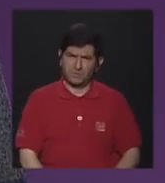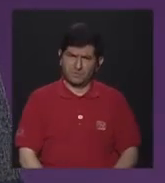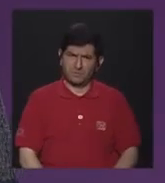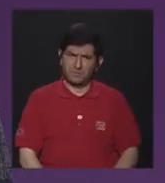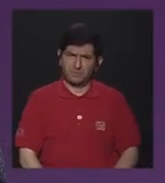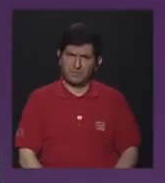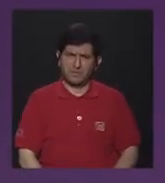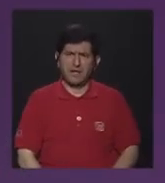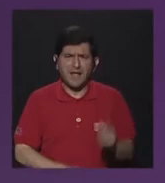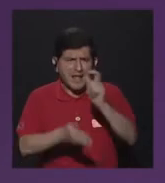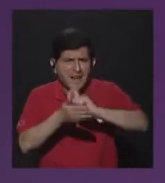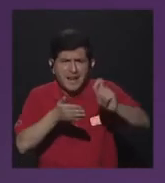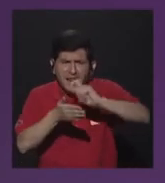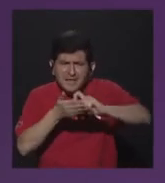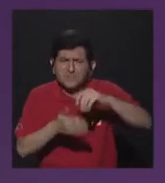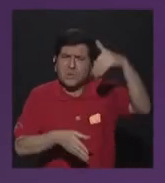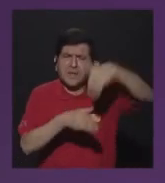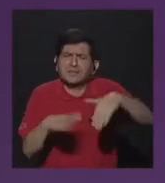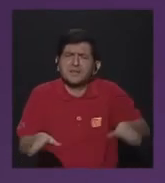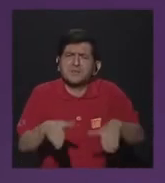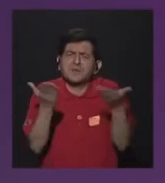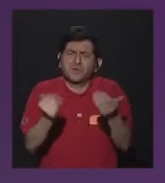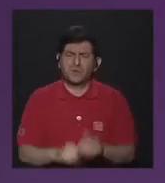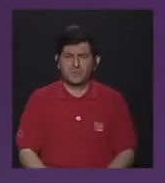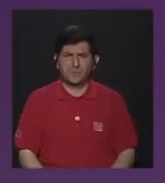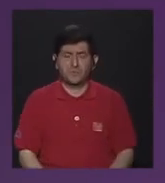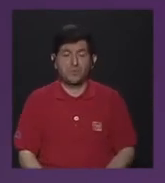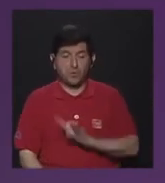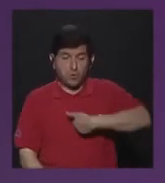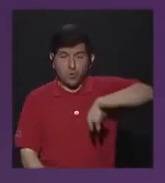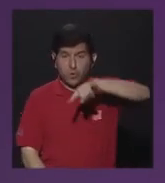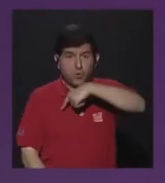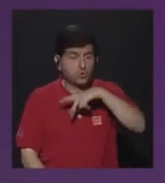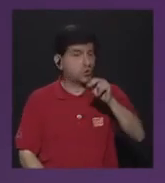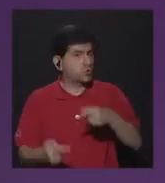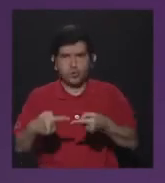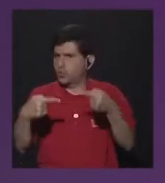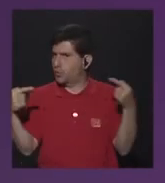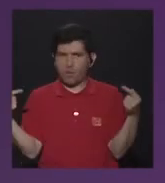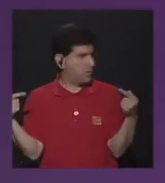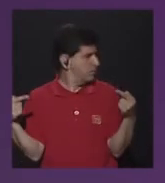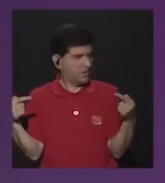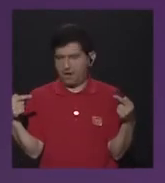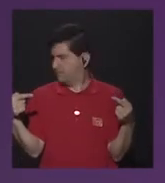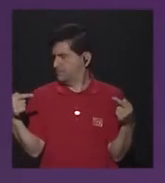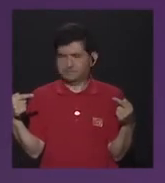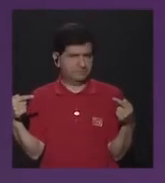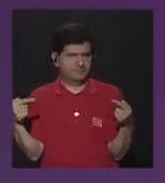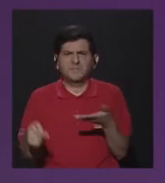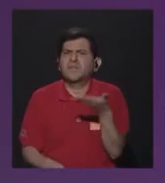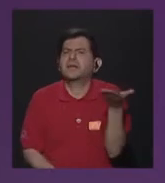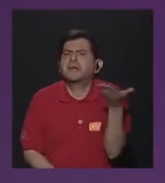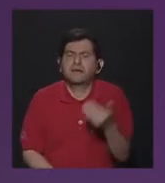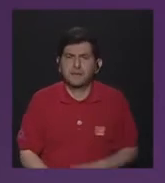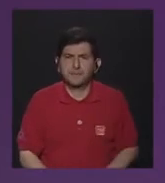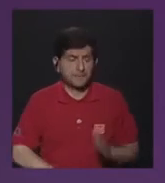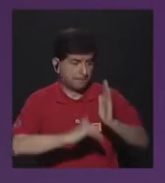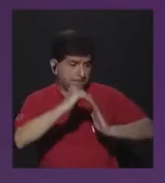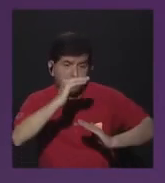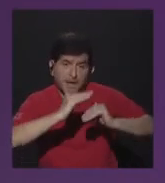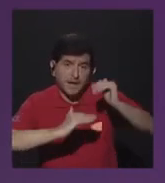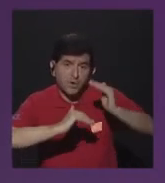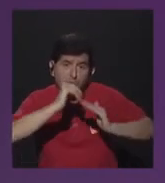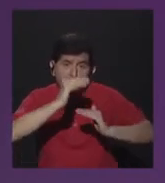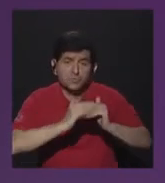la escuela y algo algo muy importante que hay que destacar nosotros no estamos en contra de la edificación